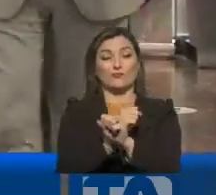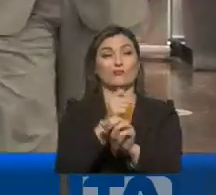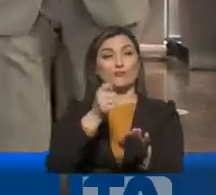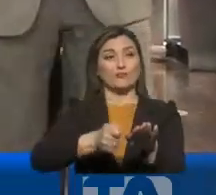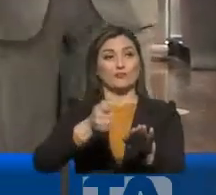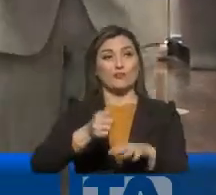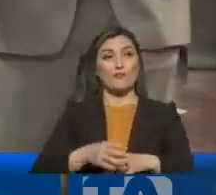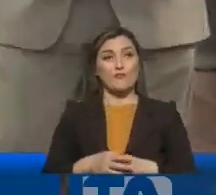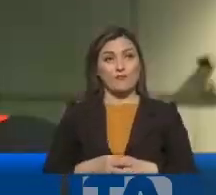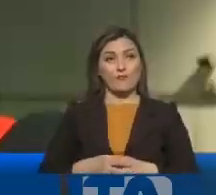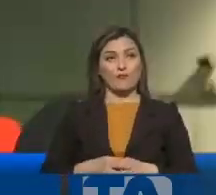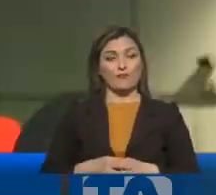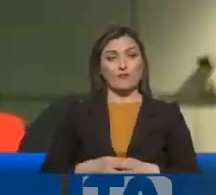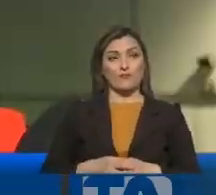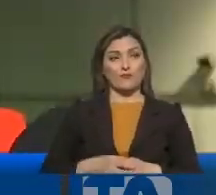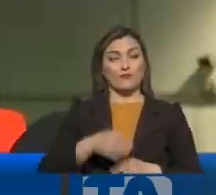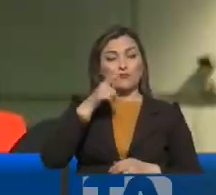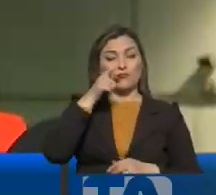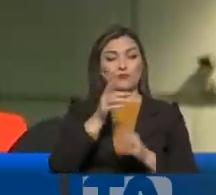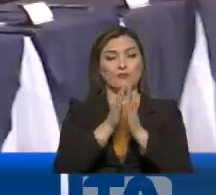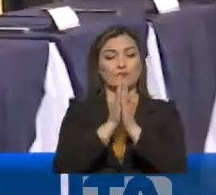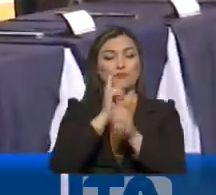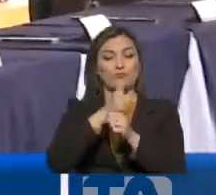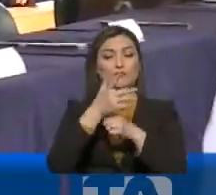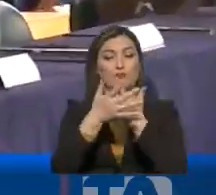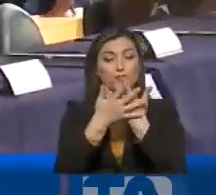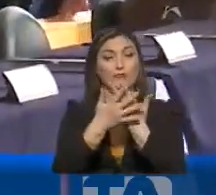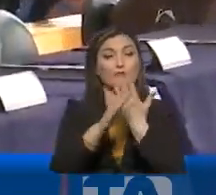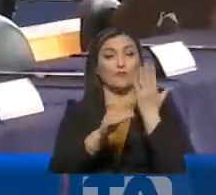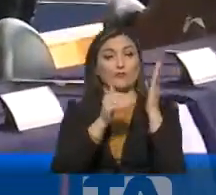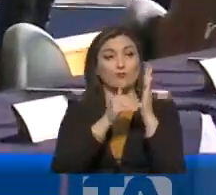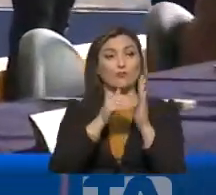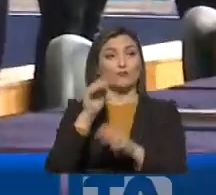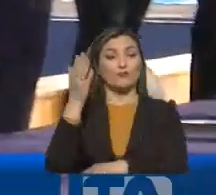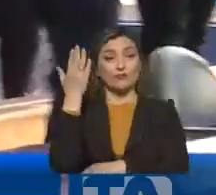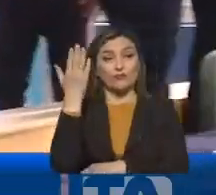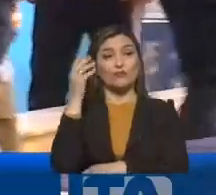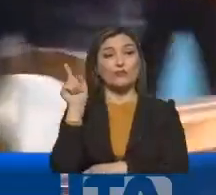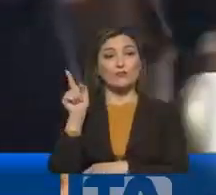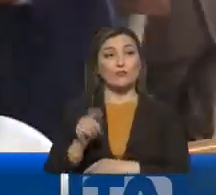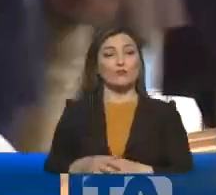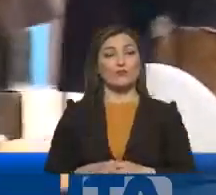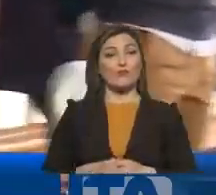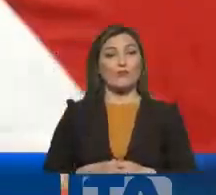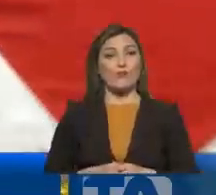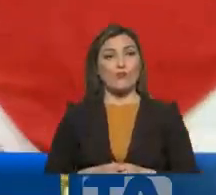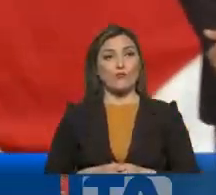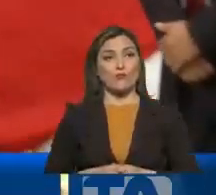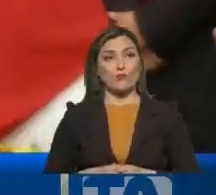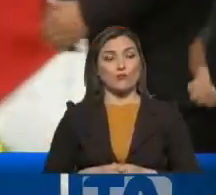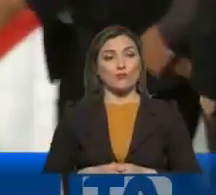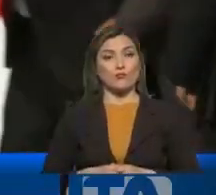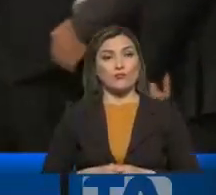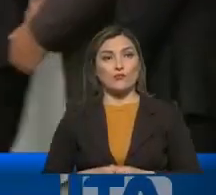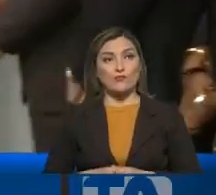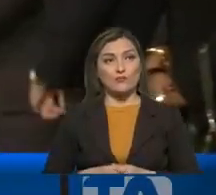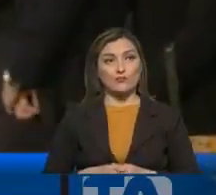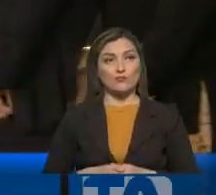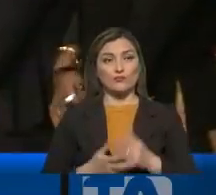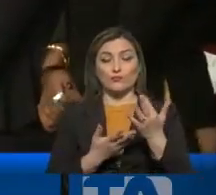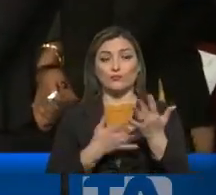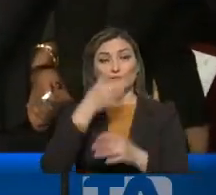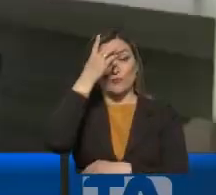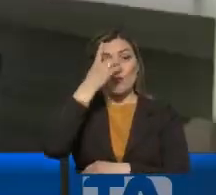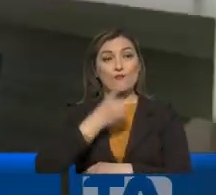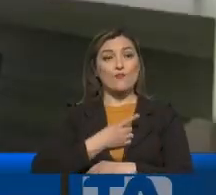momento santillán ha solicitado la prisión preventiva en contra de jorge yunda en este caso y se espera la